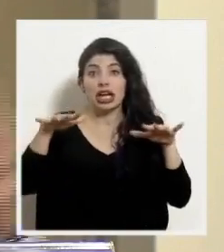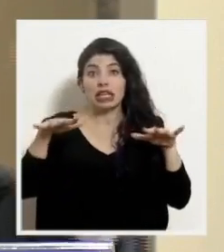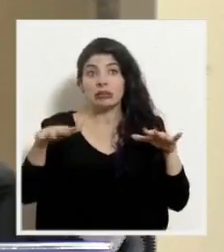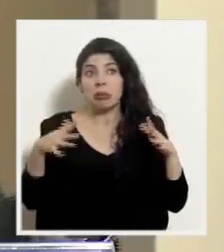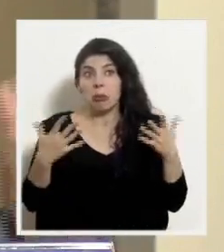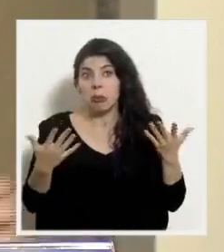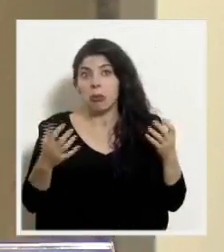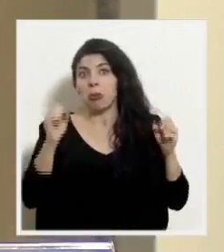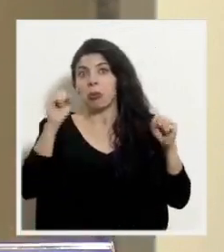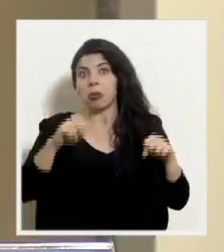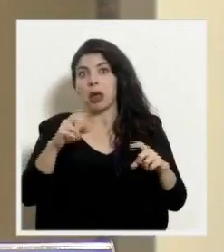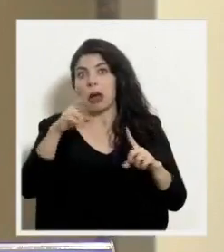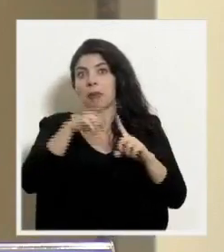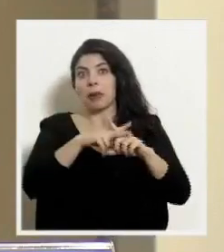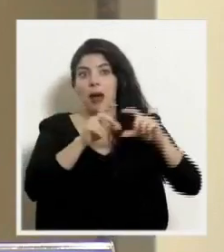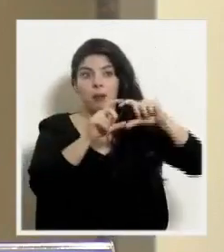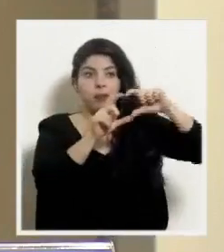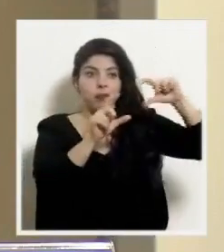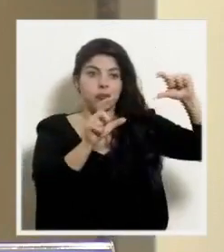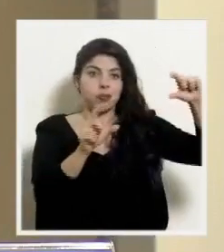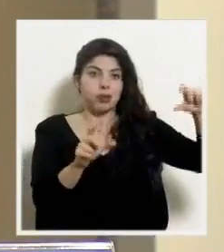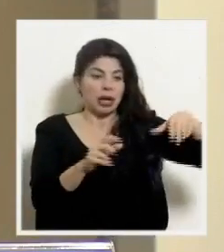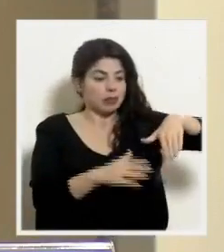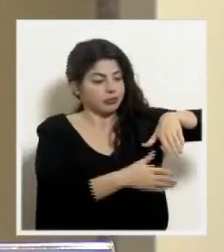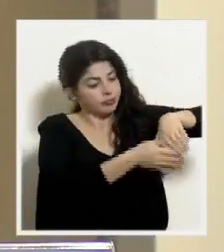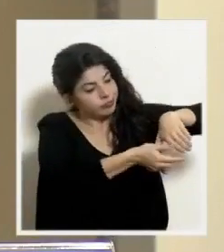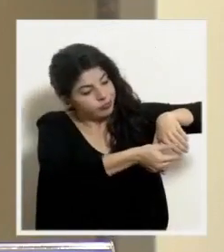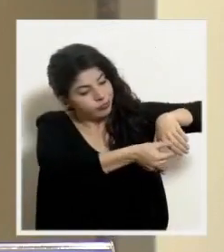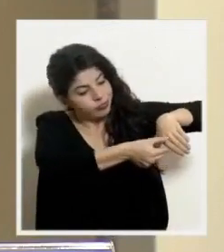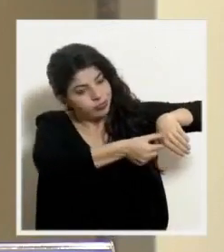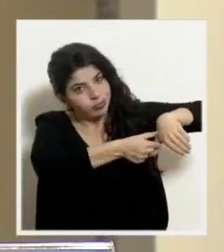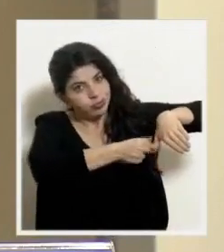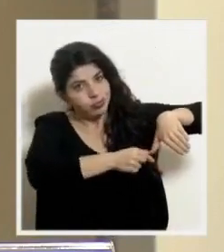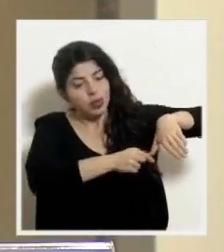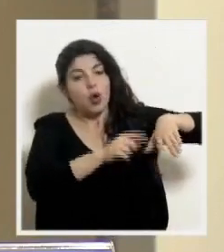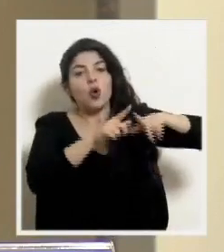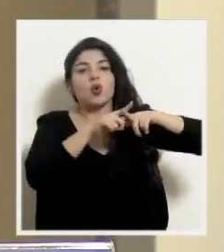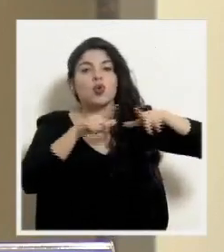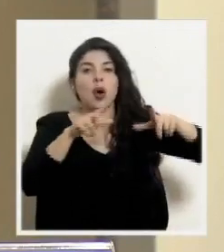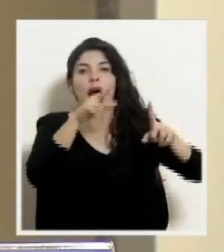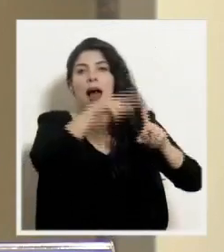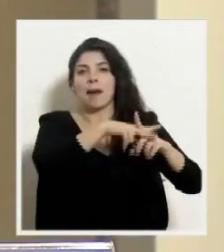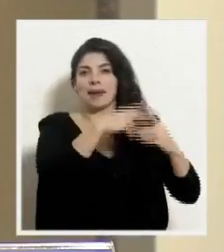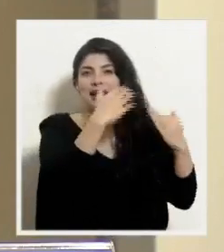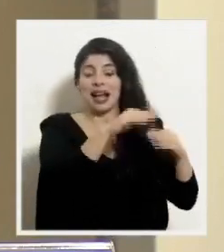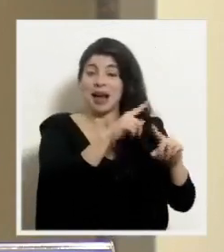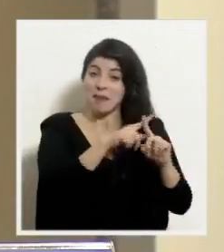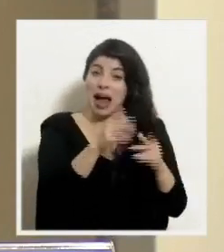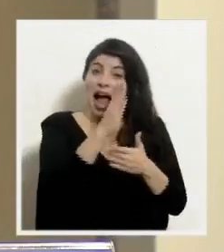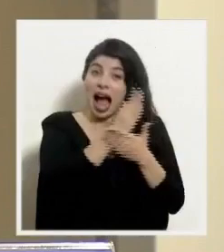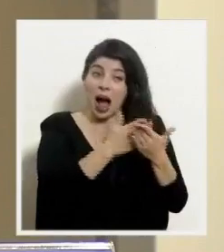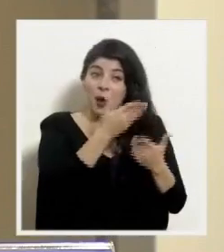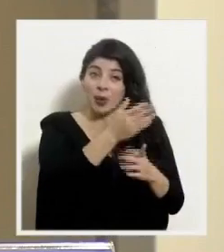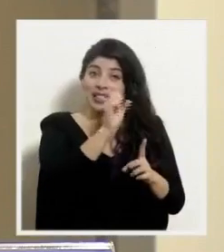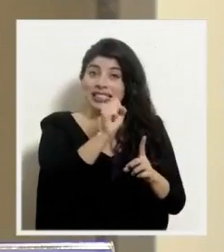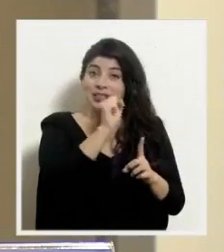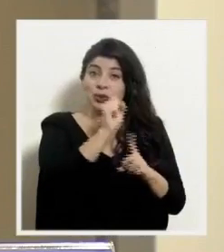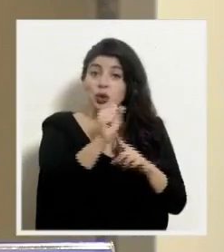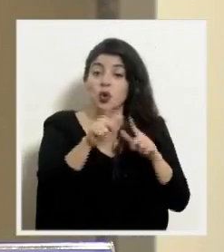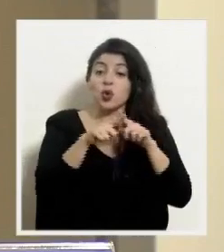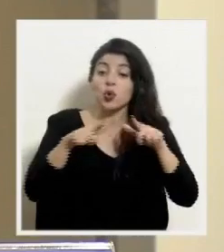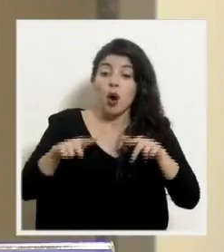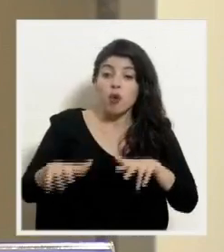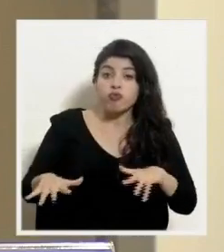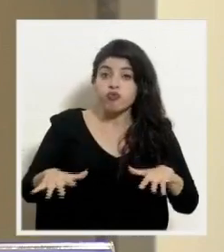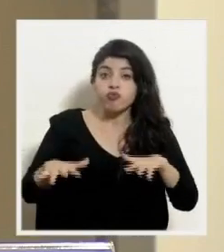pues todo un litoral, ¿verdad? Y que podríamos manejar las alertas por regiones. Pero aún así, dentro de ese contexto, la zona inundada se